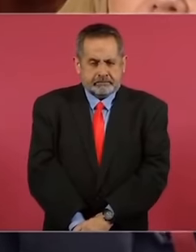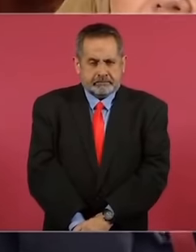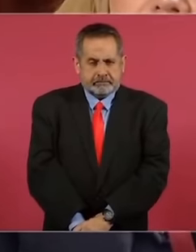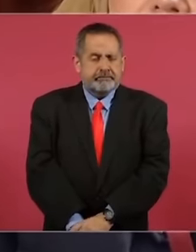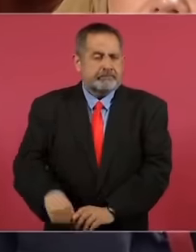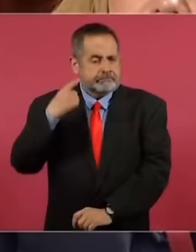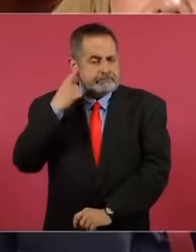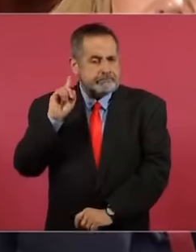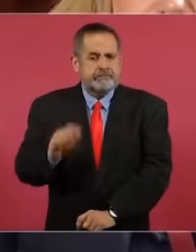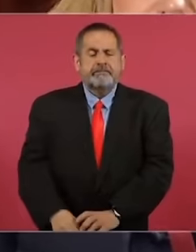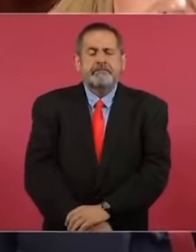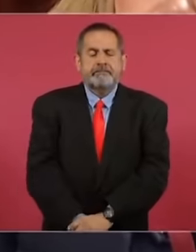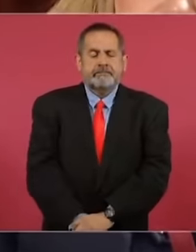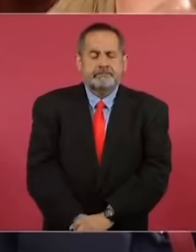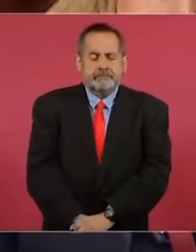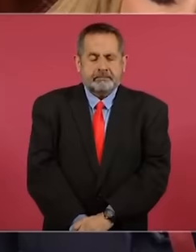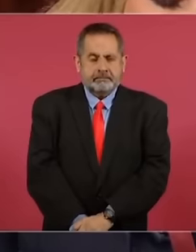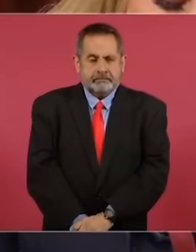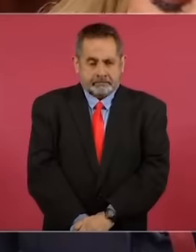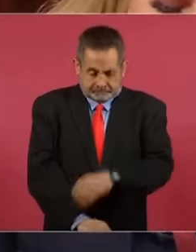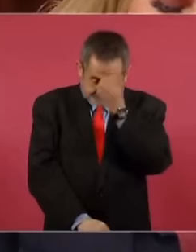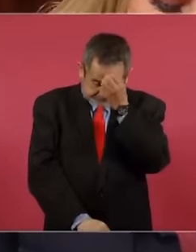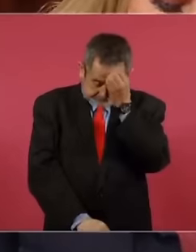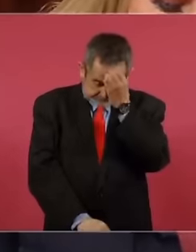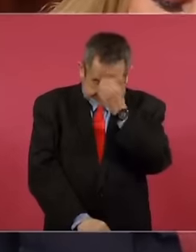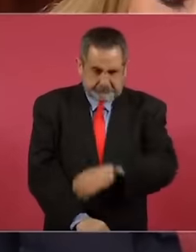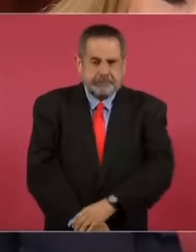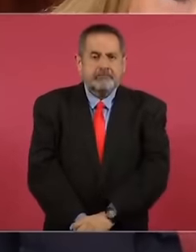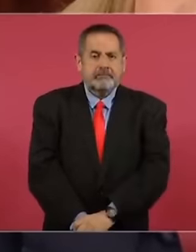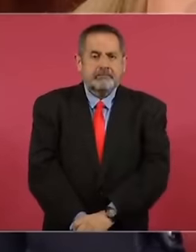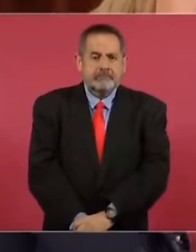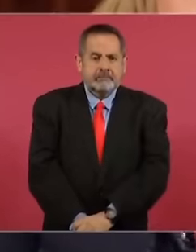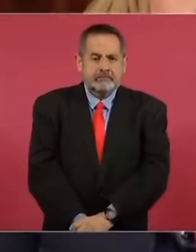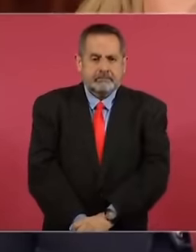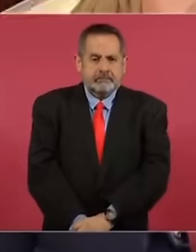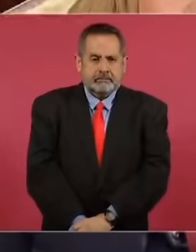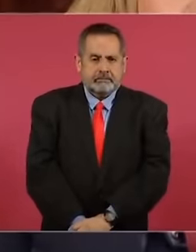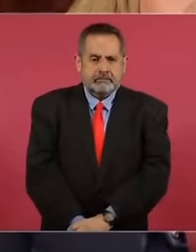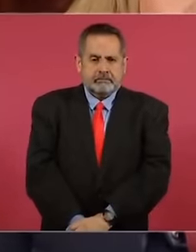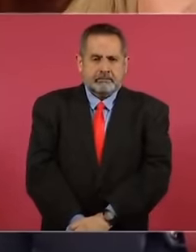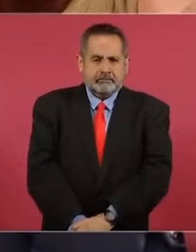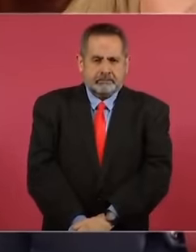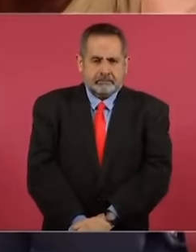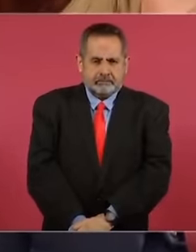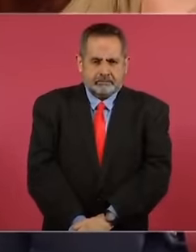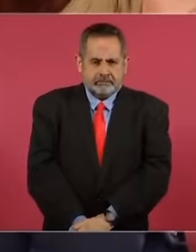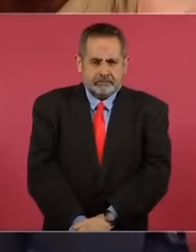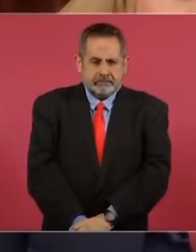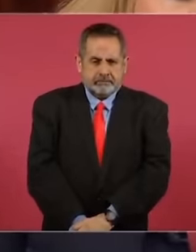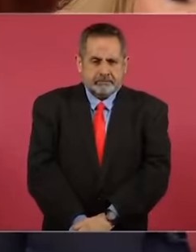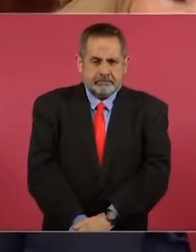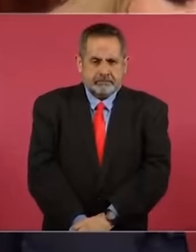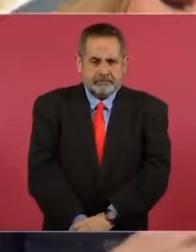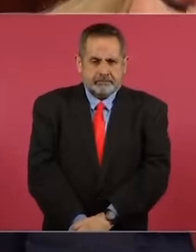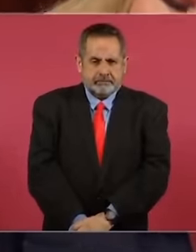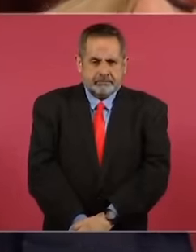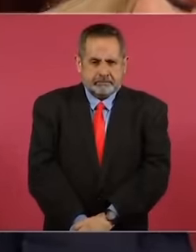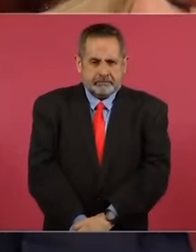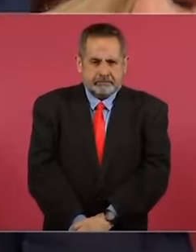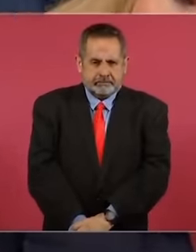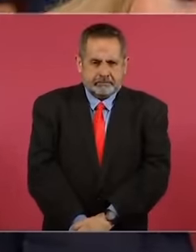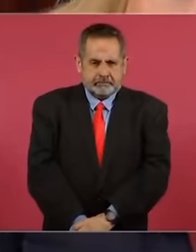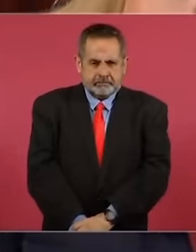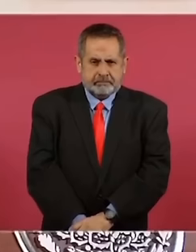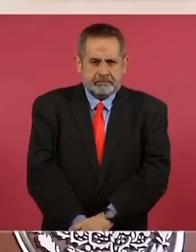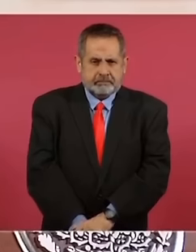bebés. Y yo se lo dije la vez que le dije a los bebés, y que usted tú me dijo una palabra, ni siquiera de, vamos a ver qué está haciendo el DIF, cómo te podemos ayudar para tratar de identificar a esos